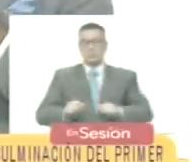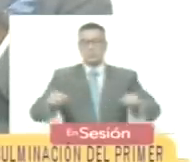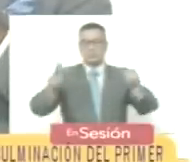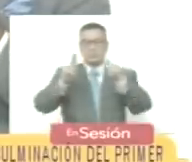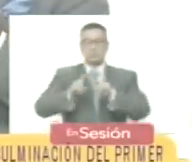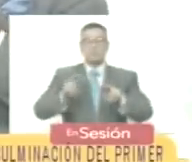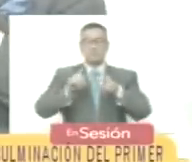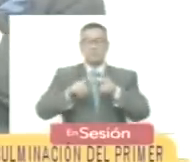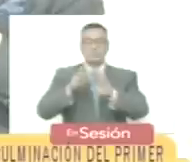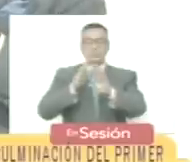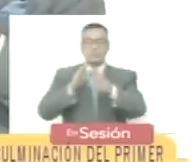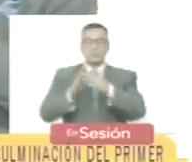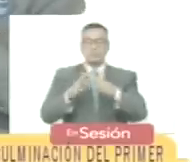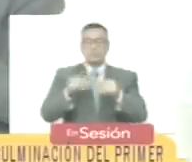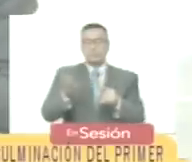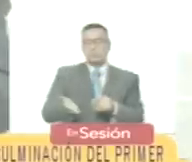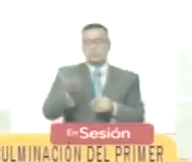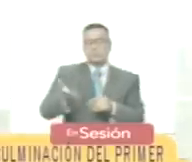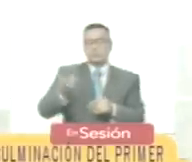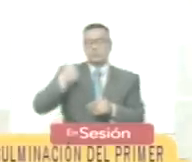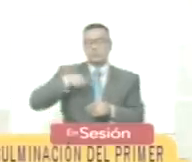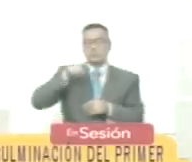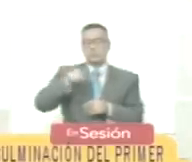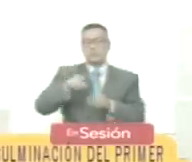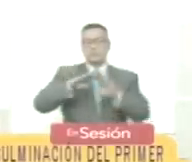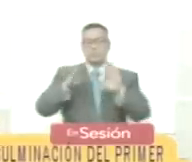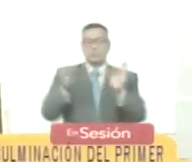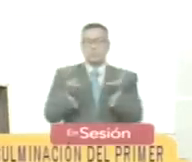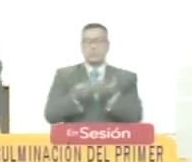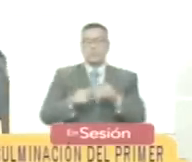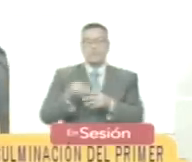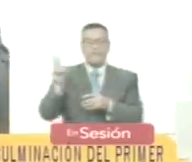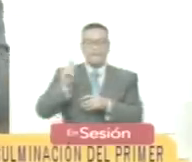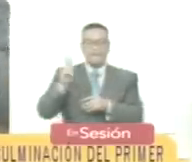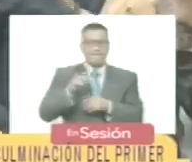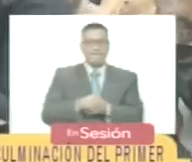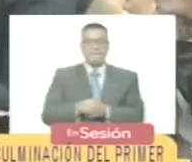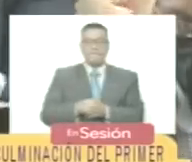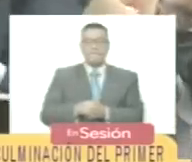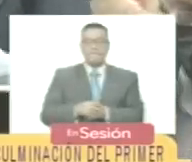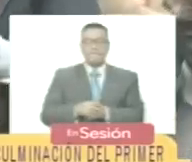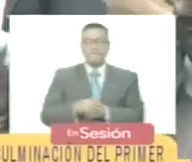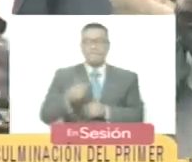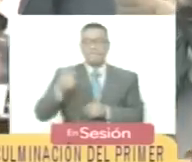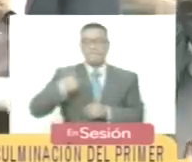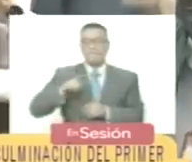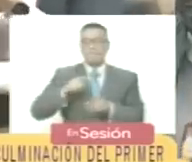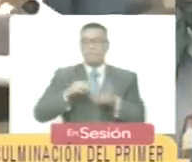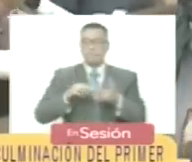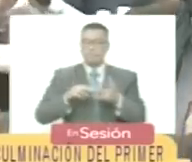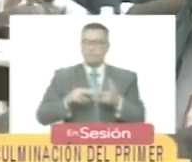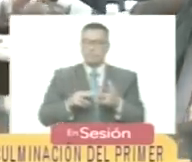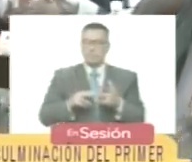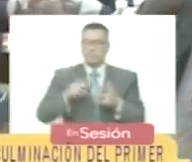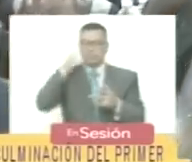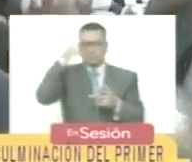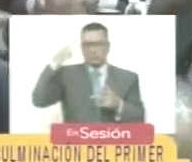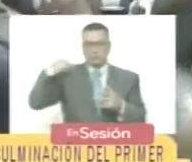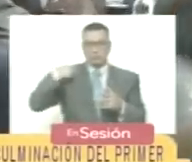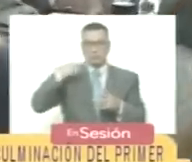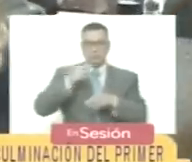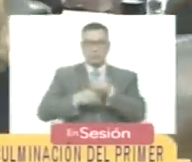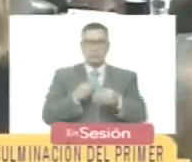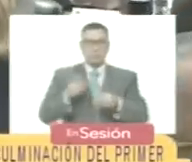la multilateral más importante que existe en este planeta. Pues bien, Venezuela ostenta con orgullo su